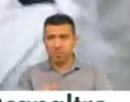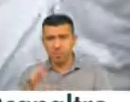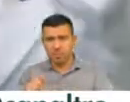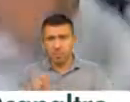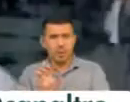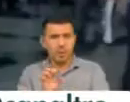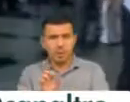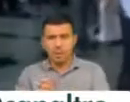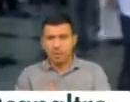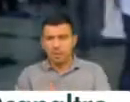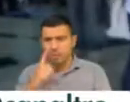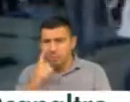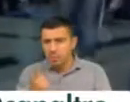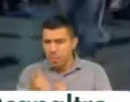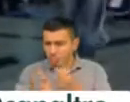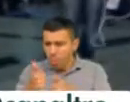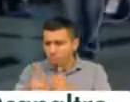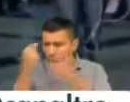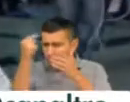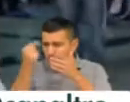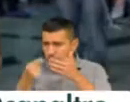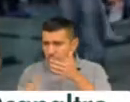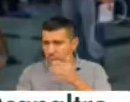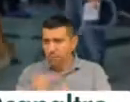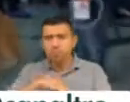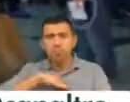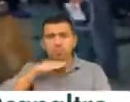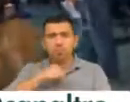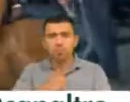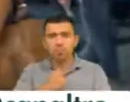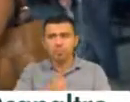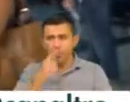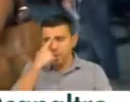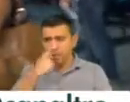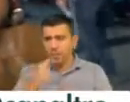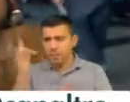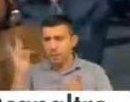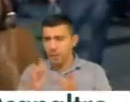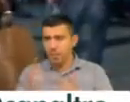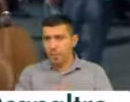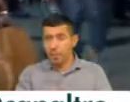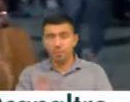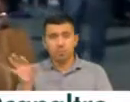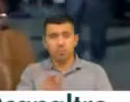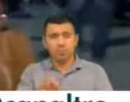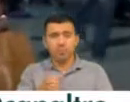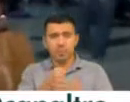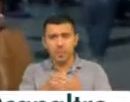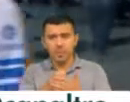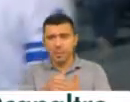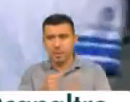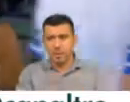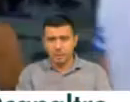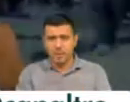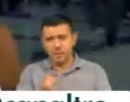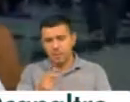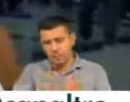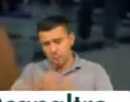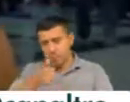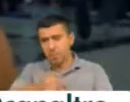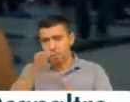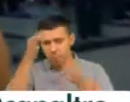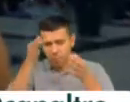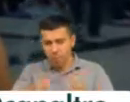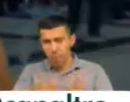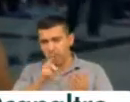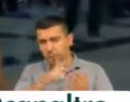y mirar cuáles son las vacantes que están disponibles y que se ajusten a su perfil. Habrá una persona que los asesora y les indica si efectivamente cumplen